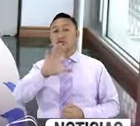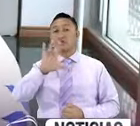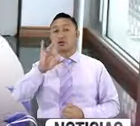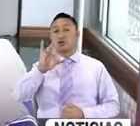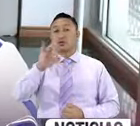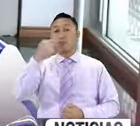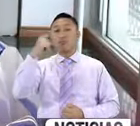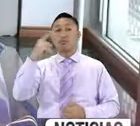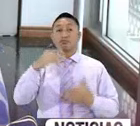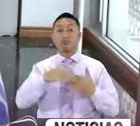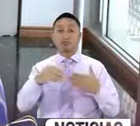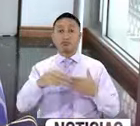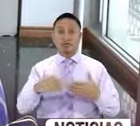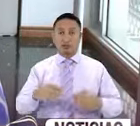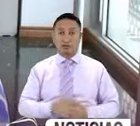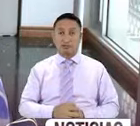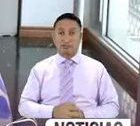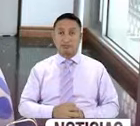dólares